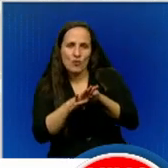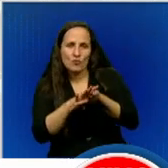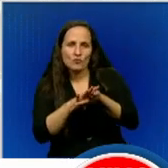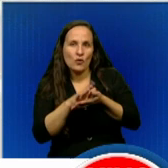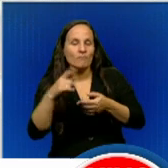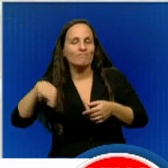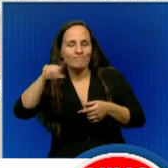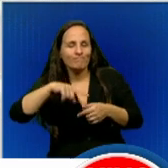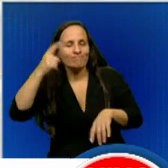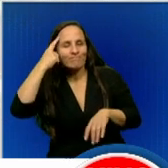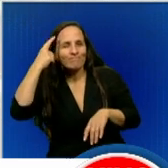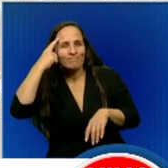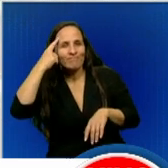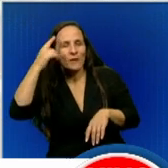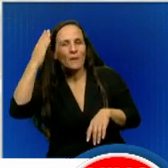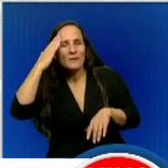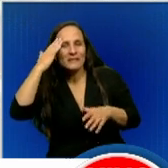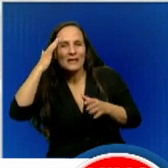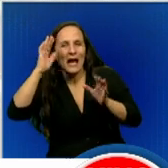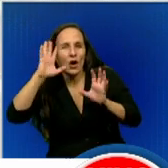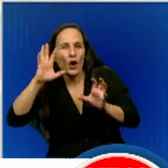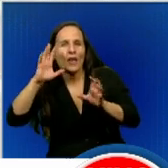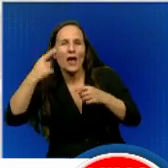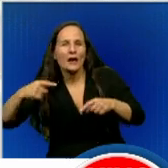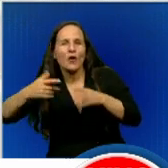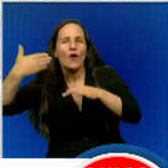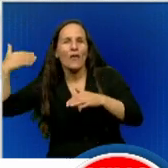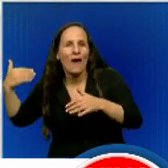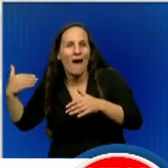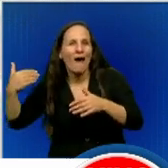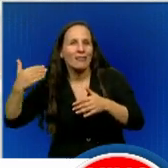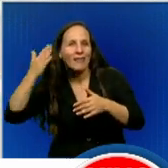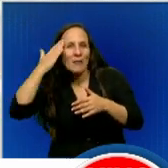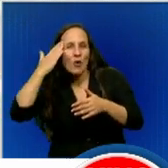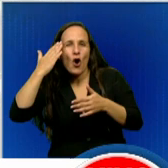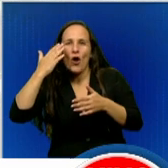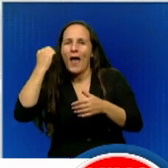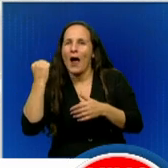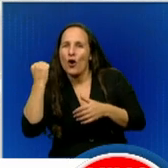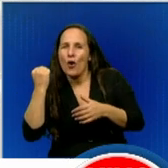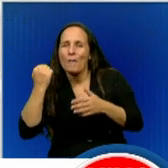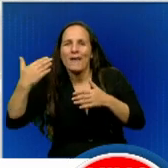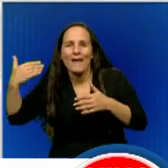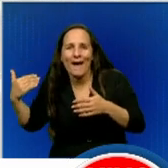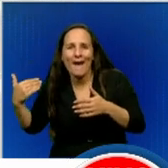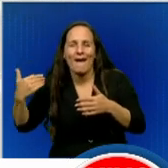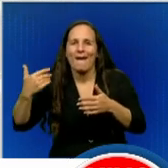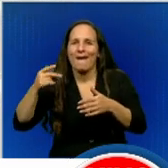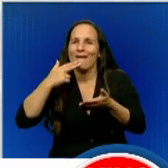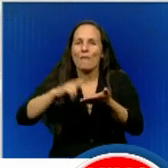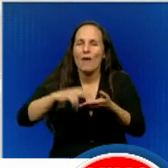ejercitando nuestra memoria económica y tributaria acudiendo ejemplos y a patrones